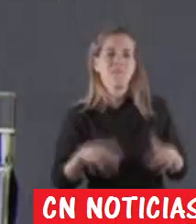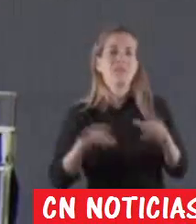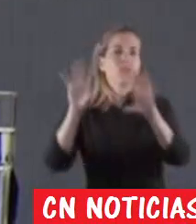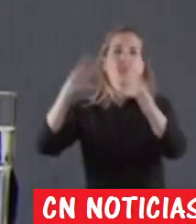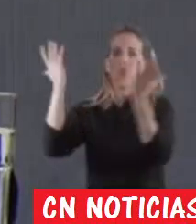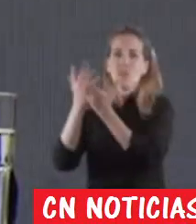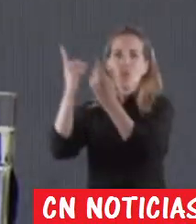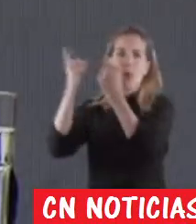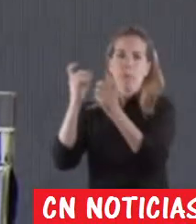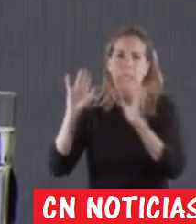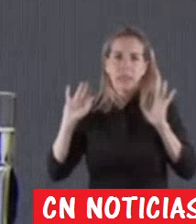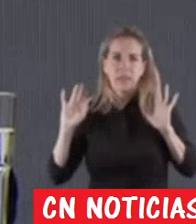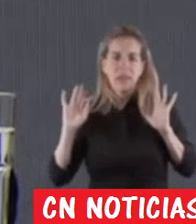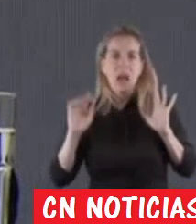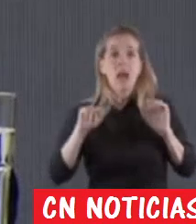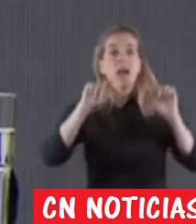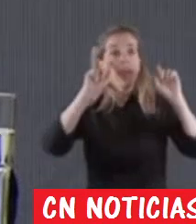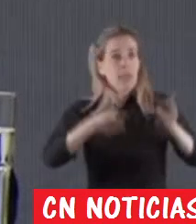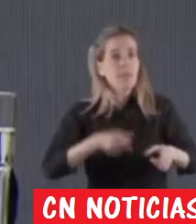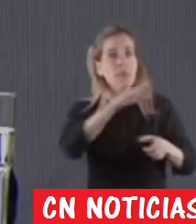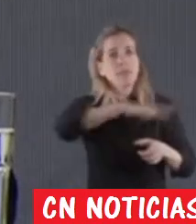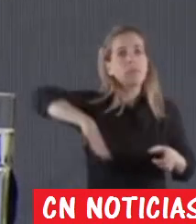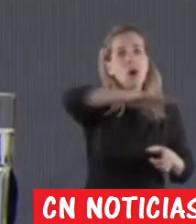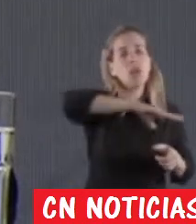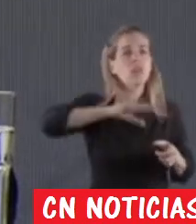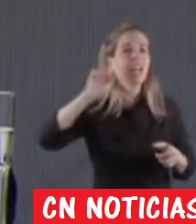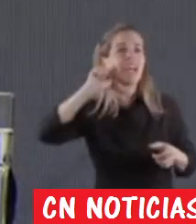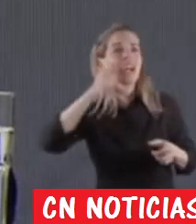momento. Tenemos la segunda reserva de gas